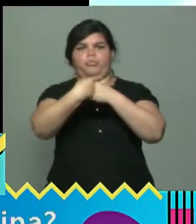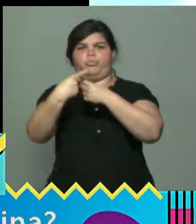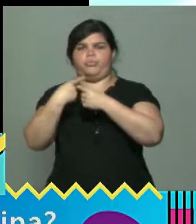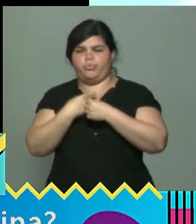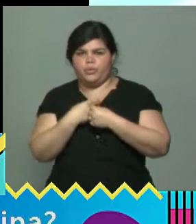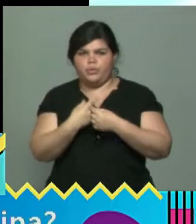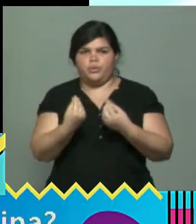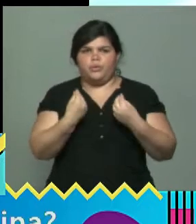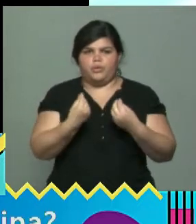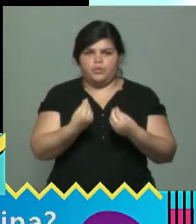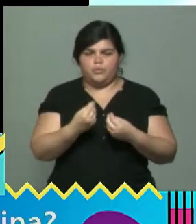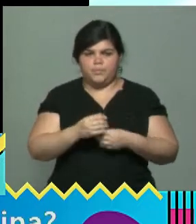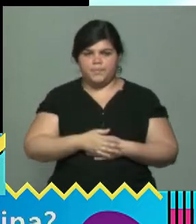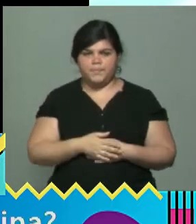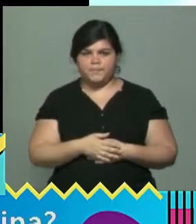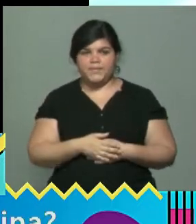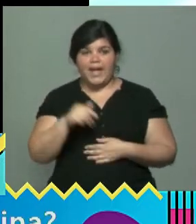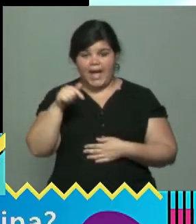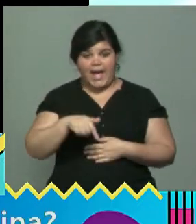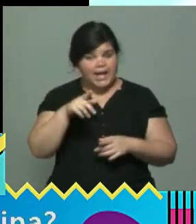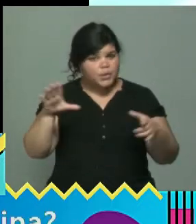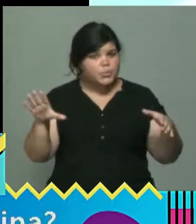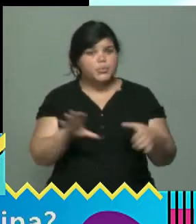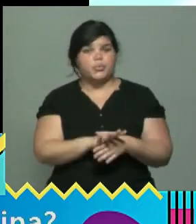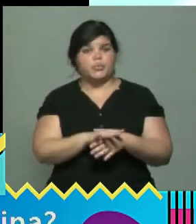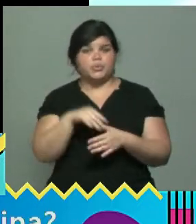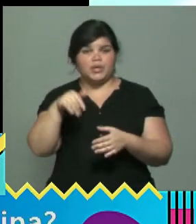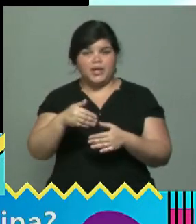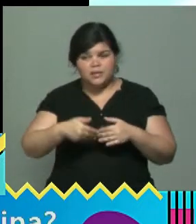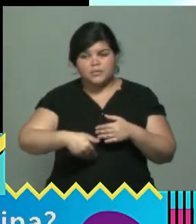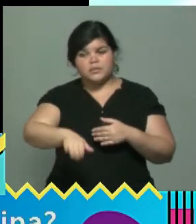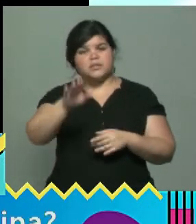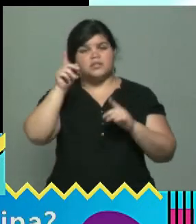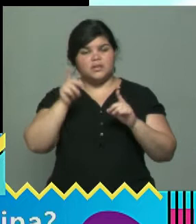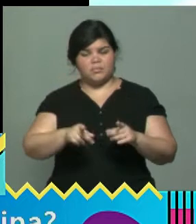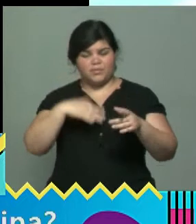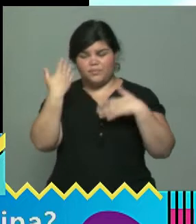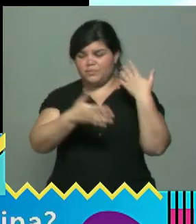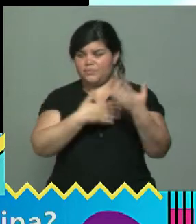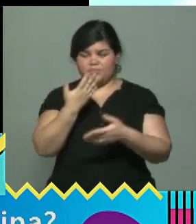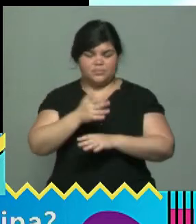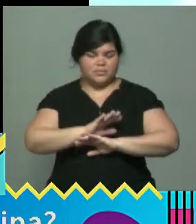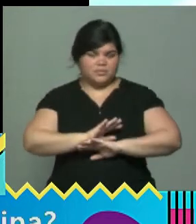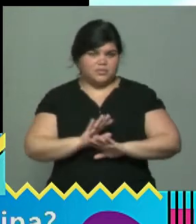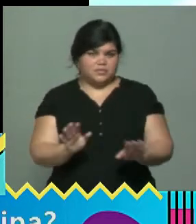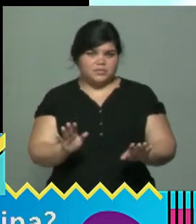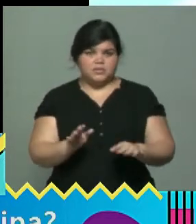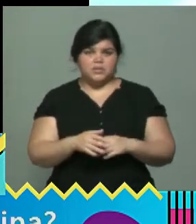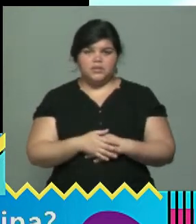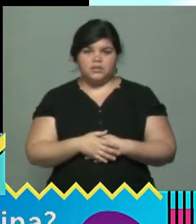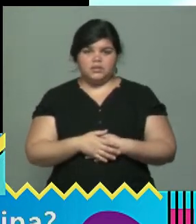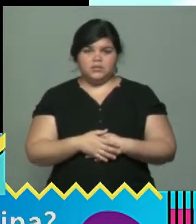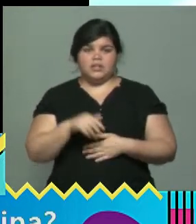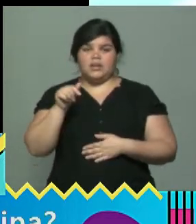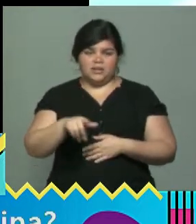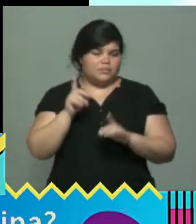significa a ellos. Y en ese punto es de donde yo creo que todavía siguen siendo objeto de un montón de situaciones, se los sigue tomando